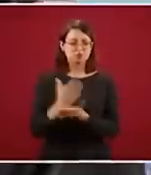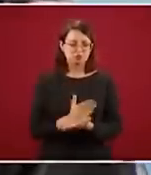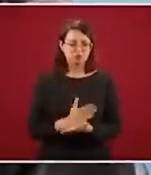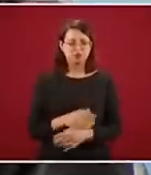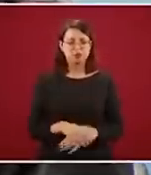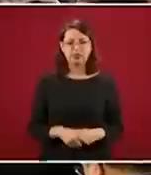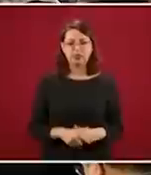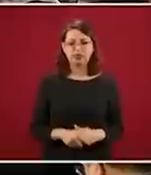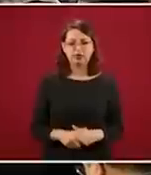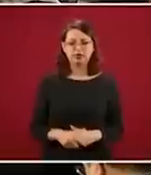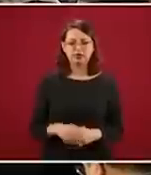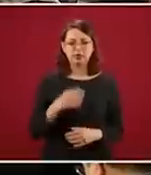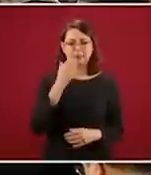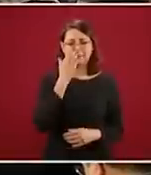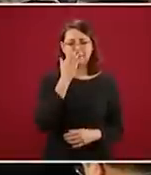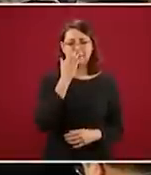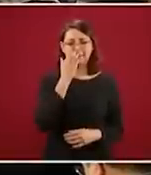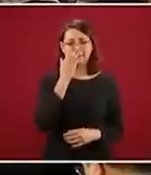Bueno, también